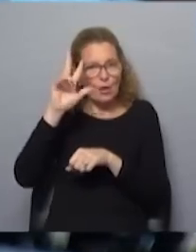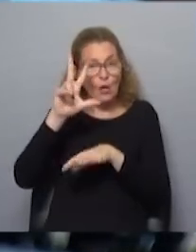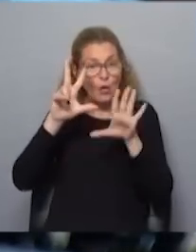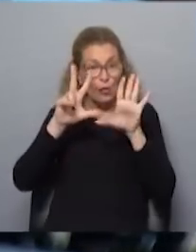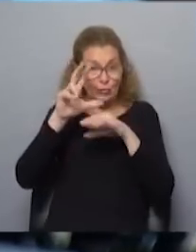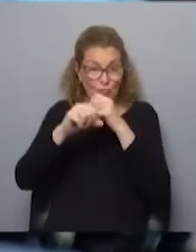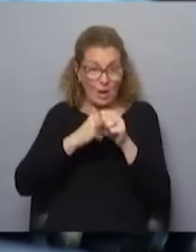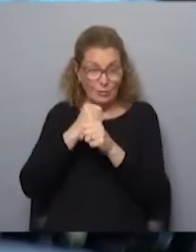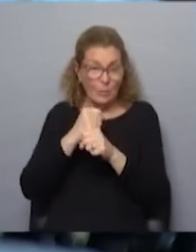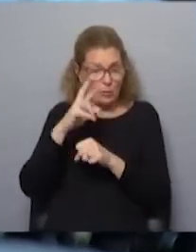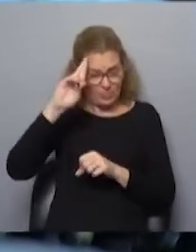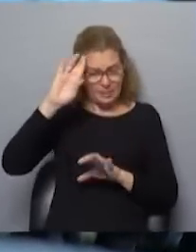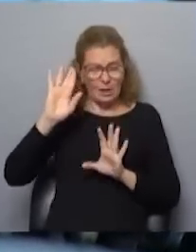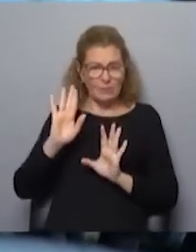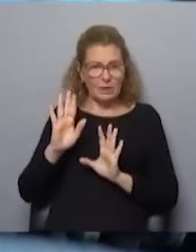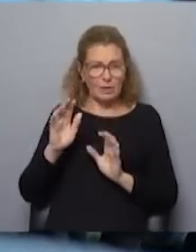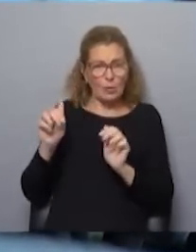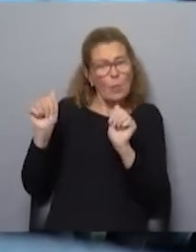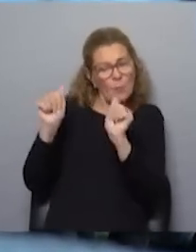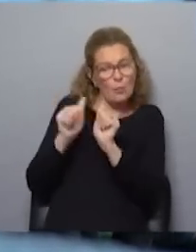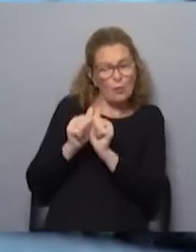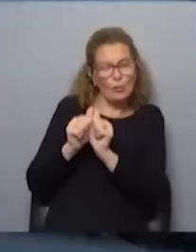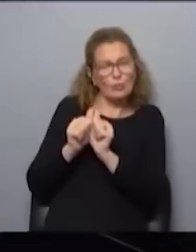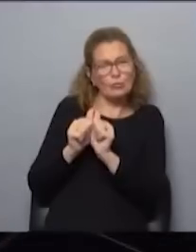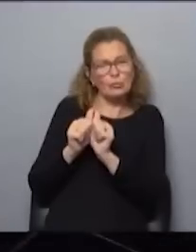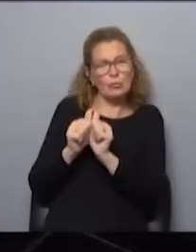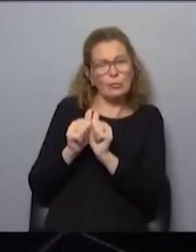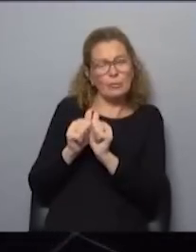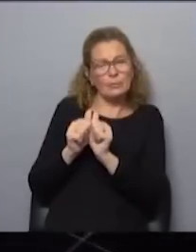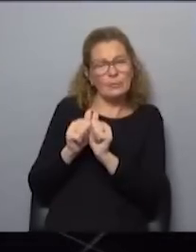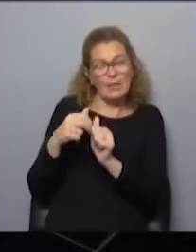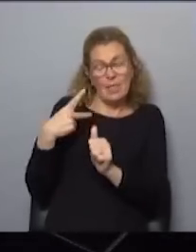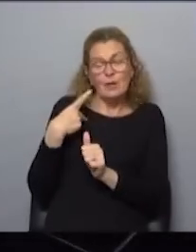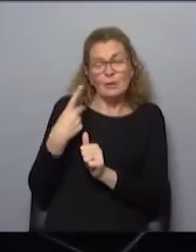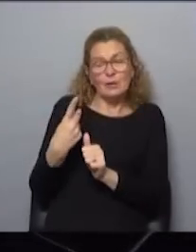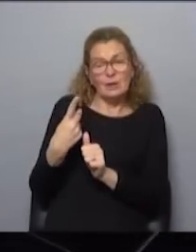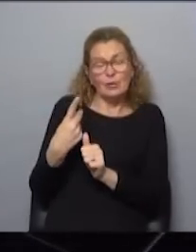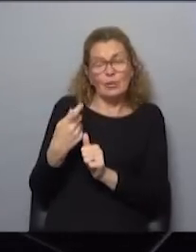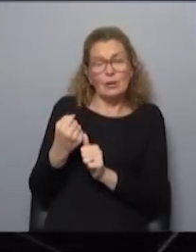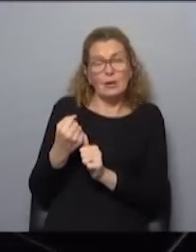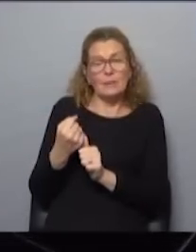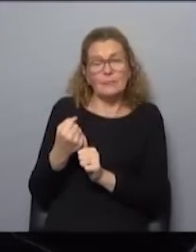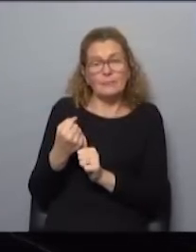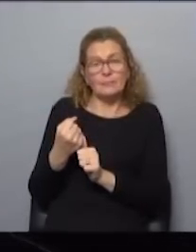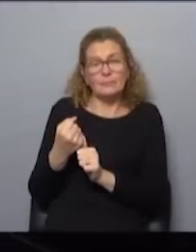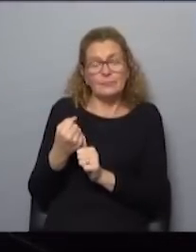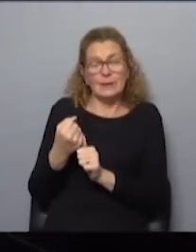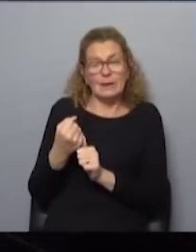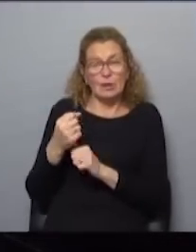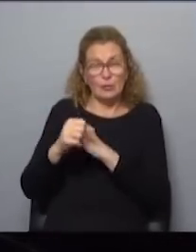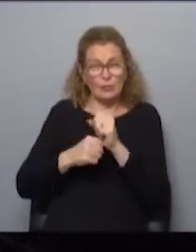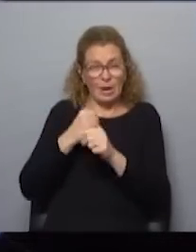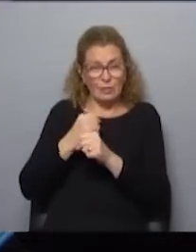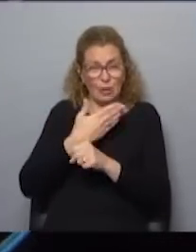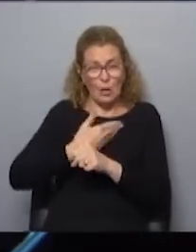como el asesor jurídico d de los directores de la oposición en el período